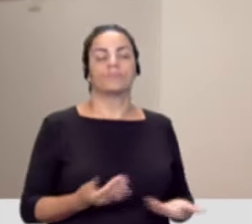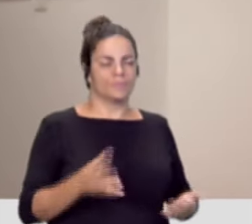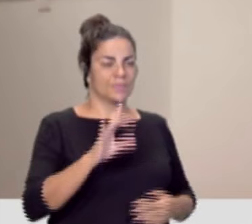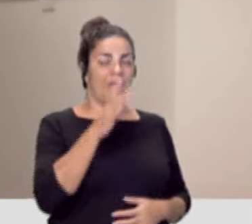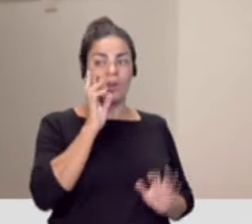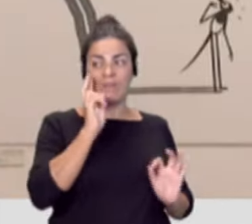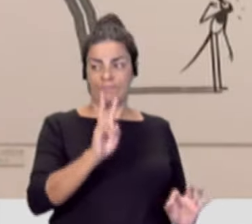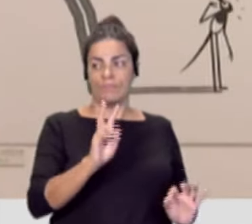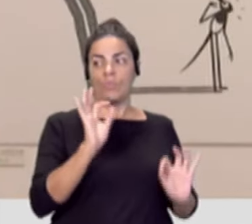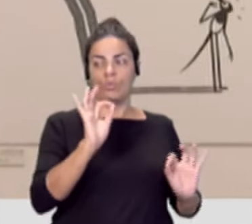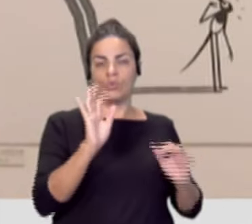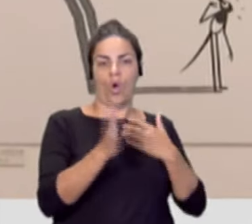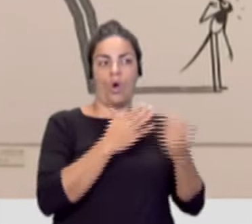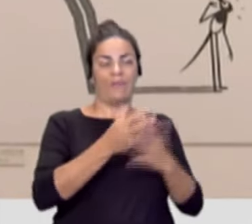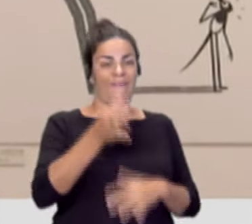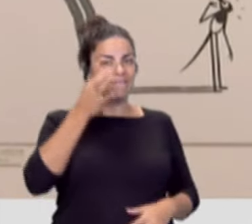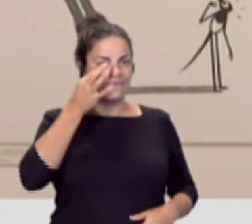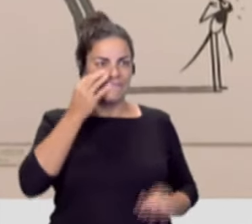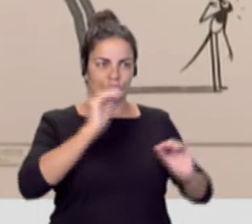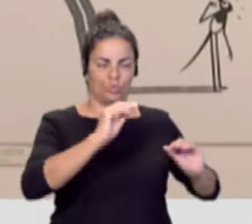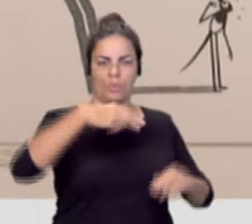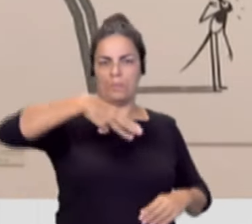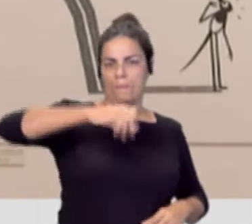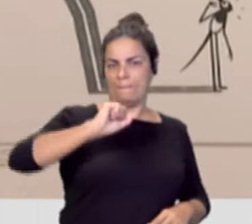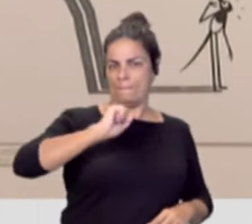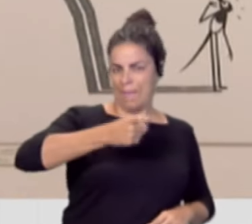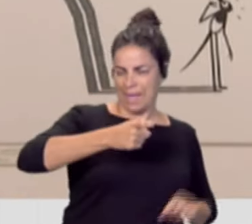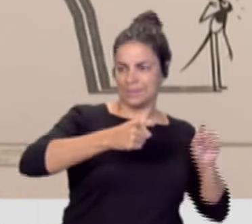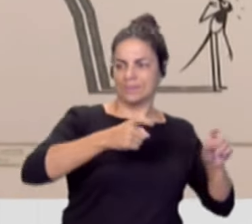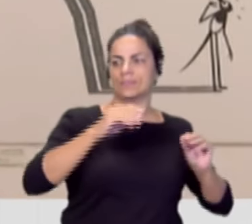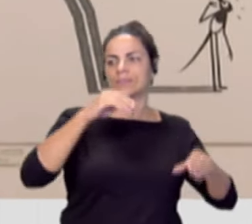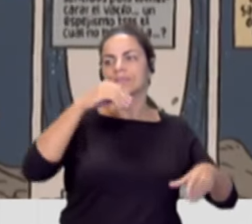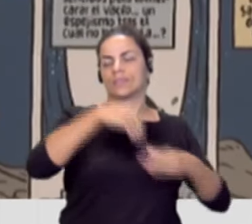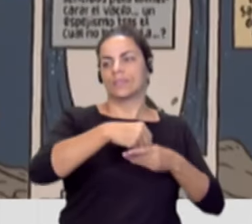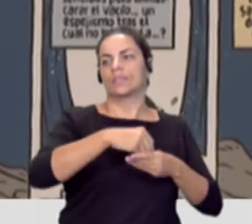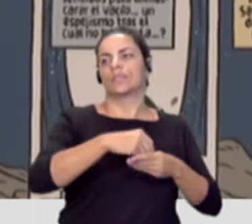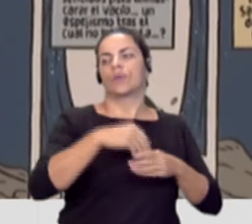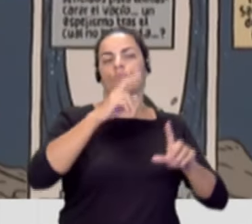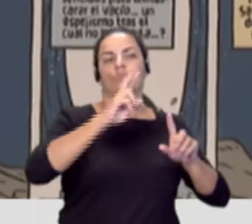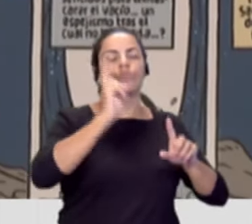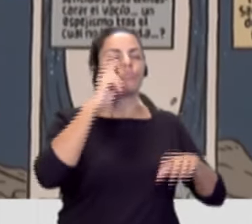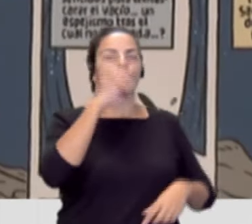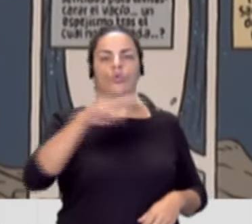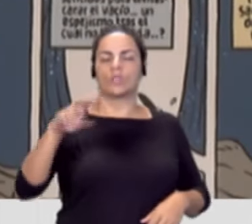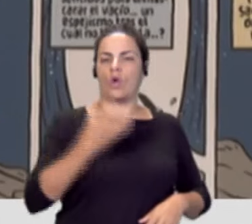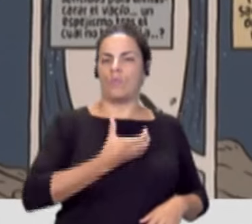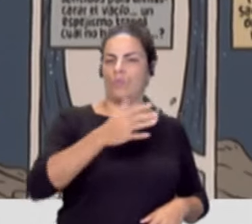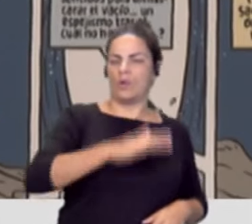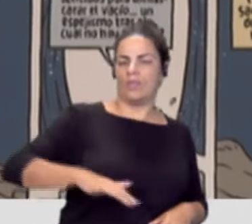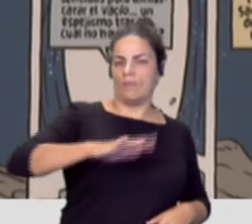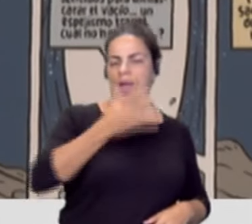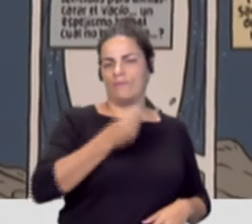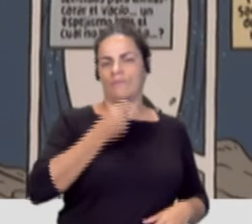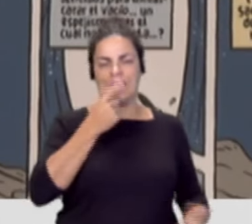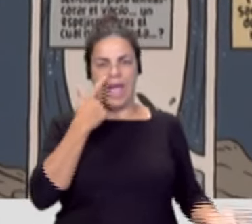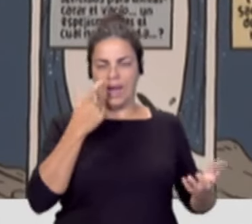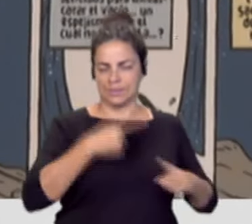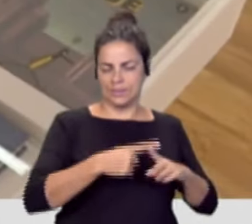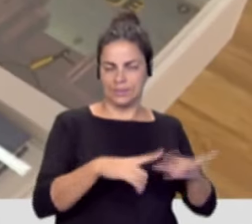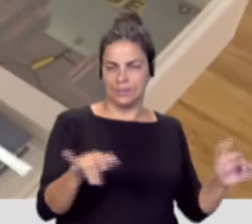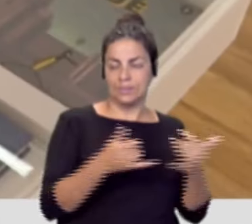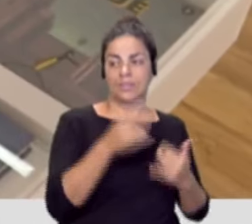este caso tenemos obra original de Max y en el Museo Municipal de Bellas Artes de Santa Cruz de Tenerife, una serie